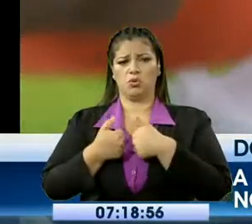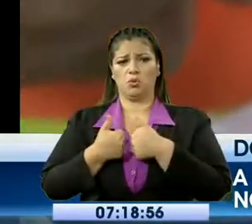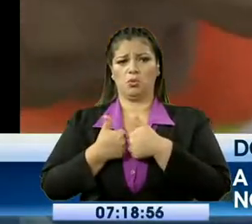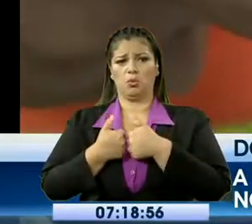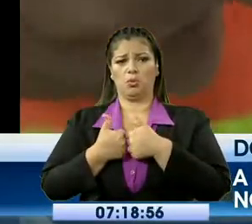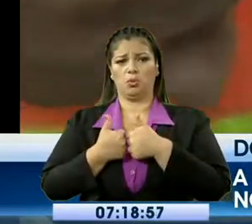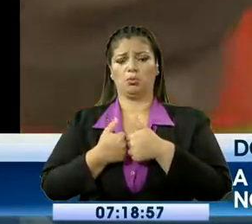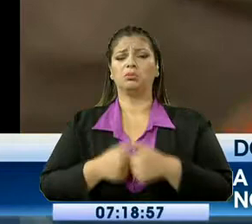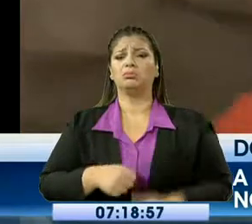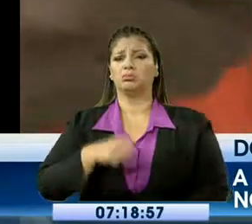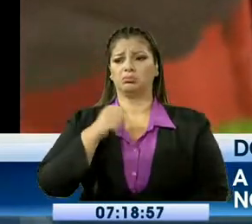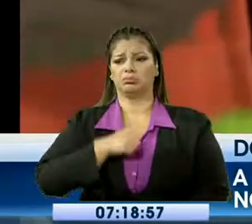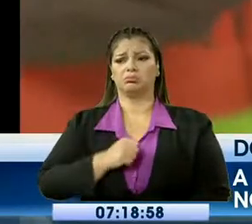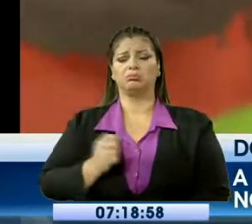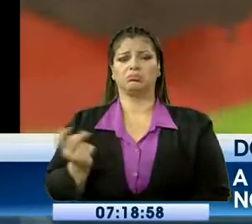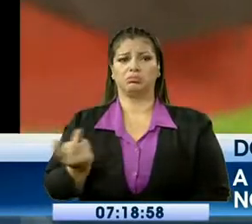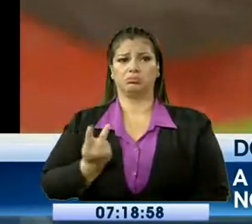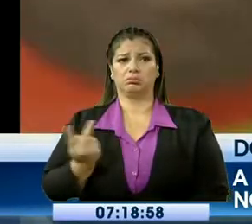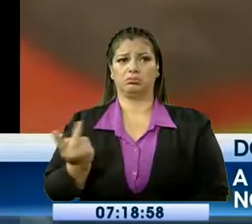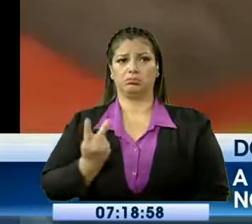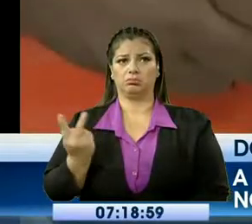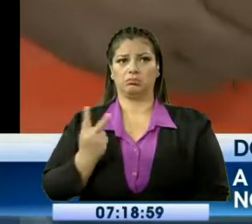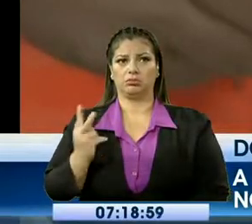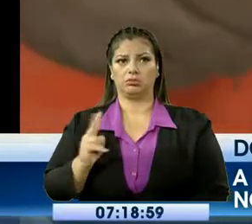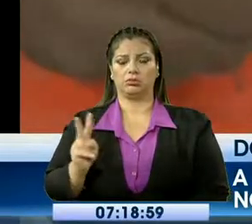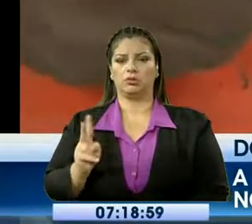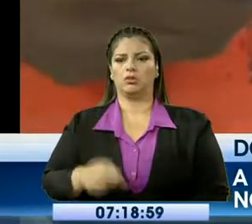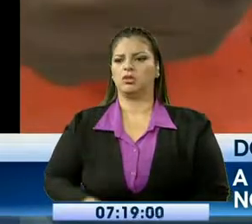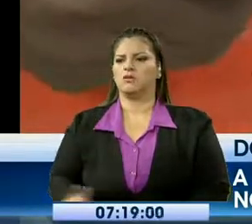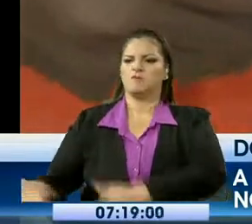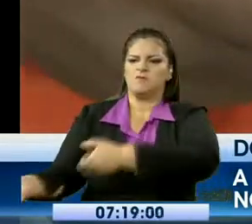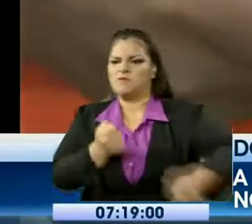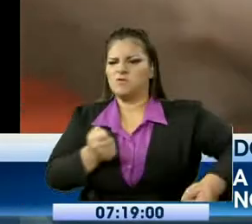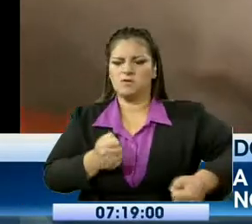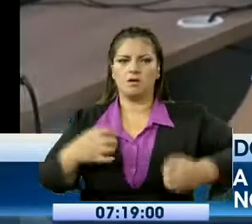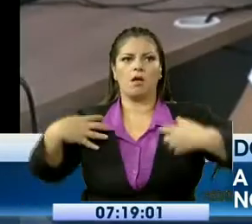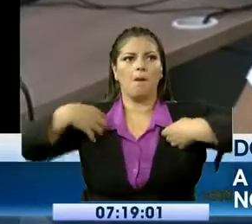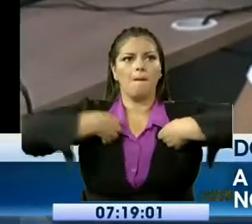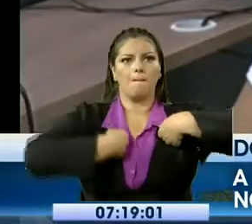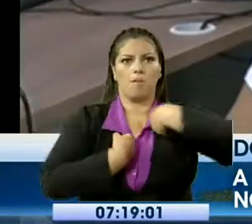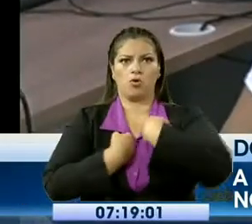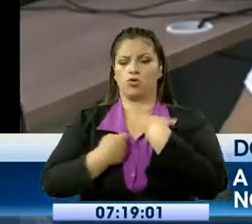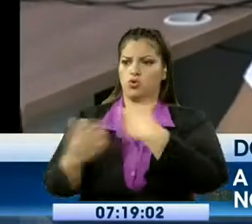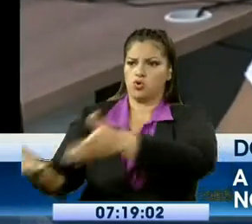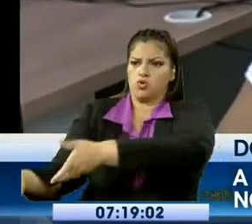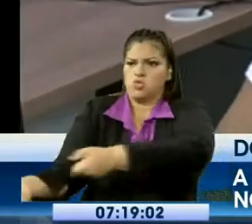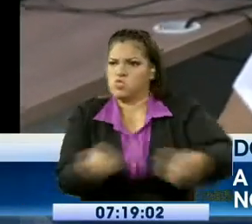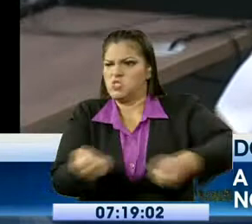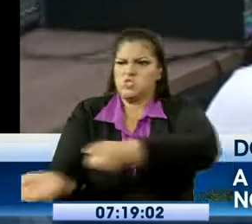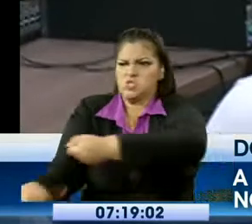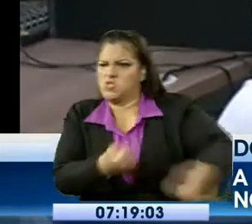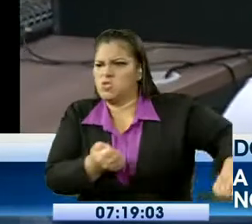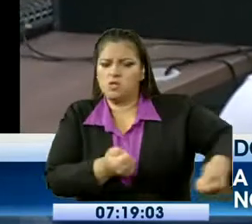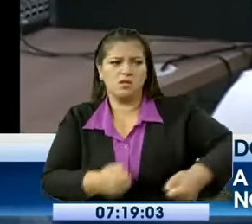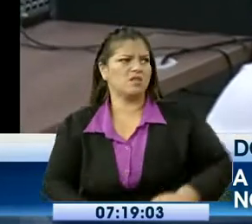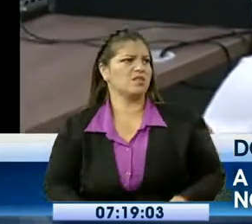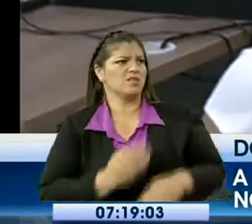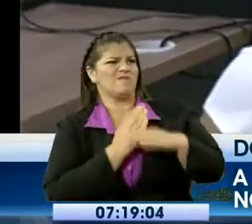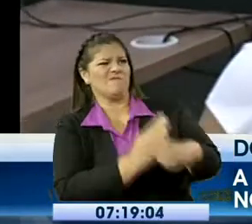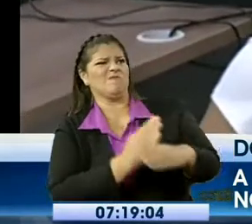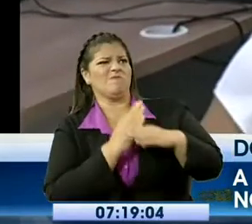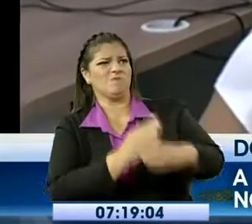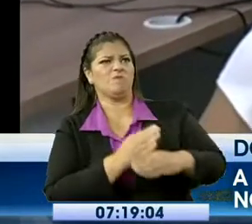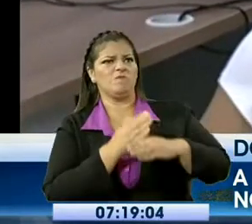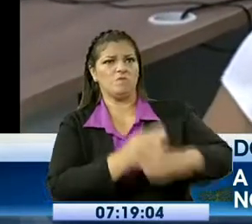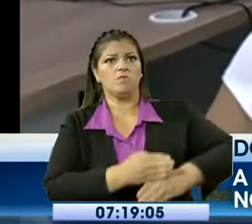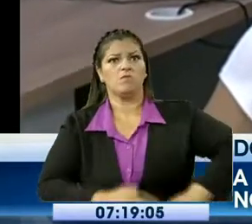Sí, porque él no se quería dejar quitar el bolso. Estábamos agarrando la camionetica, esperando el bus para irnos para la casa, y ellos